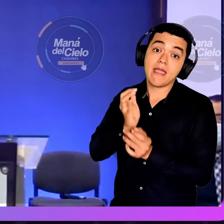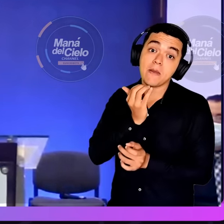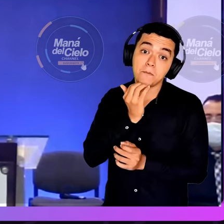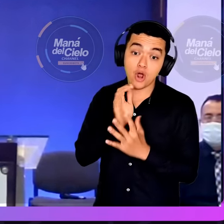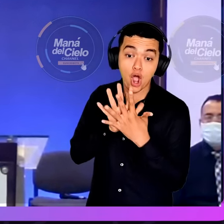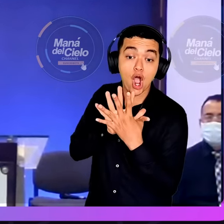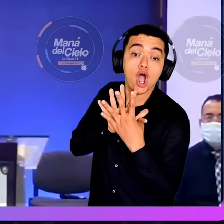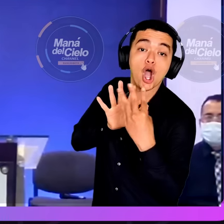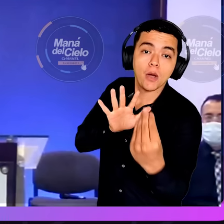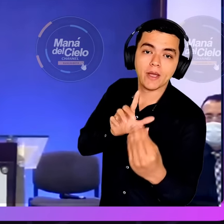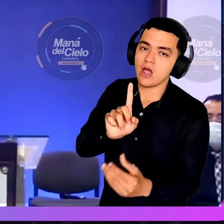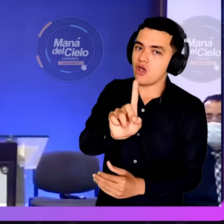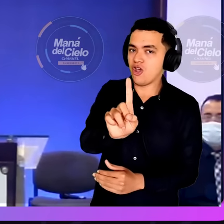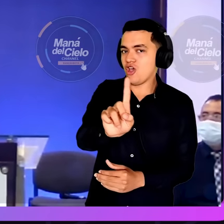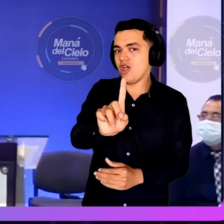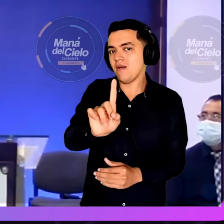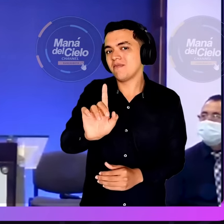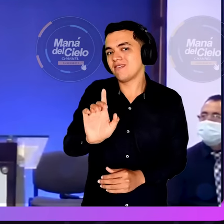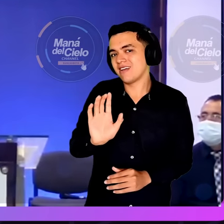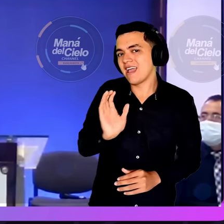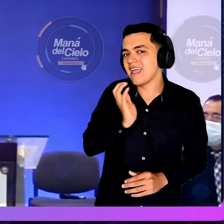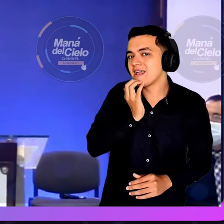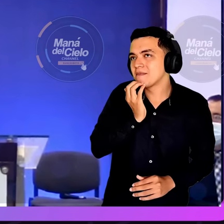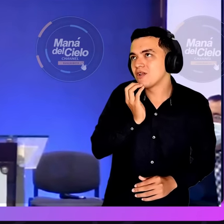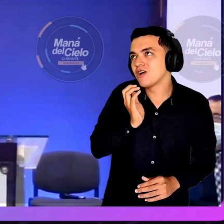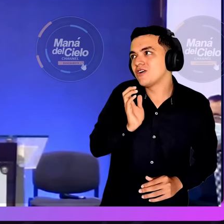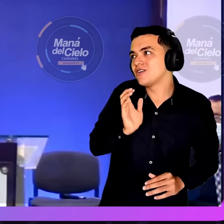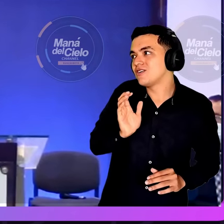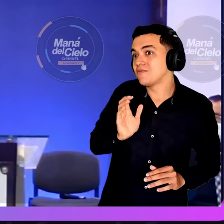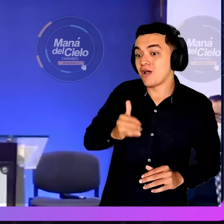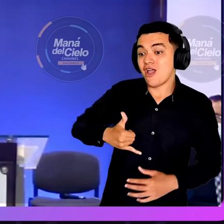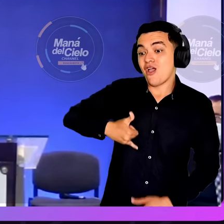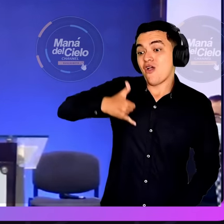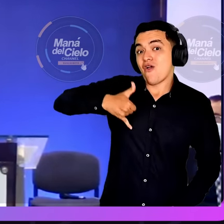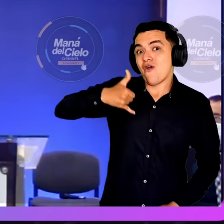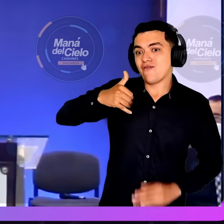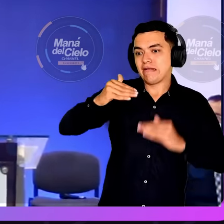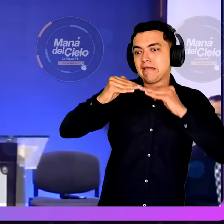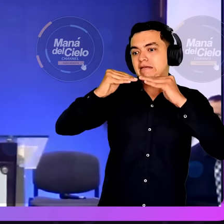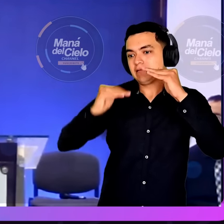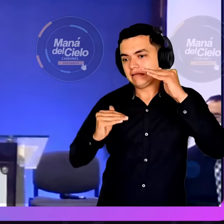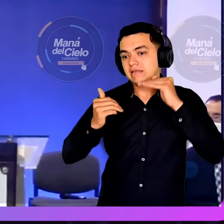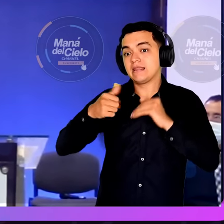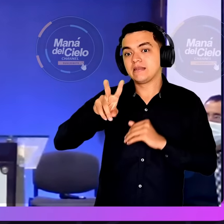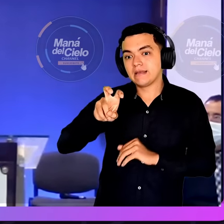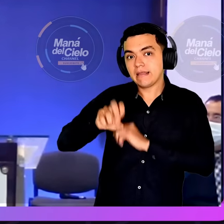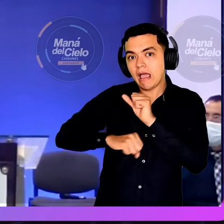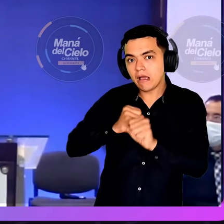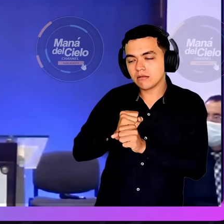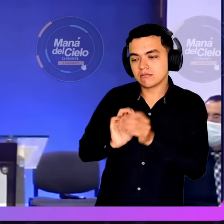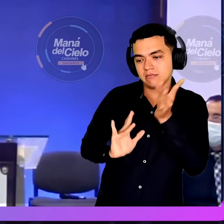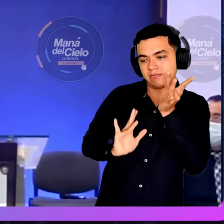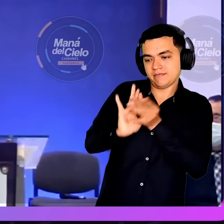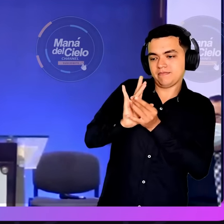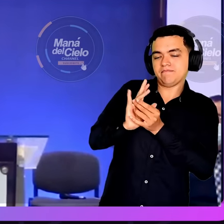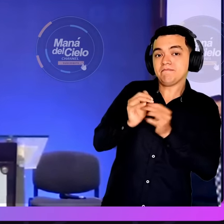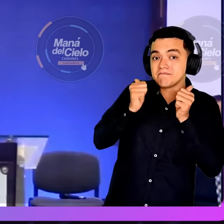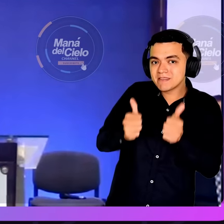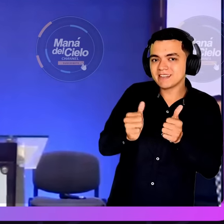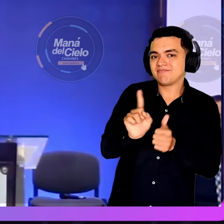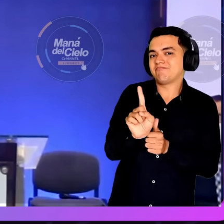novios. Eso yo no lo recomiendo hoy en día, a no ser que Dios tenga una visión. Yo entiendo que Dios me permitió esto porque yo no tenía ninguna